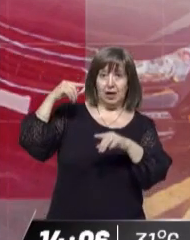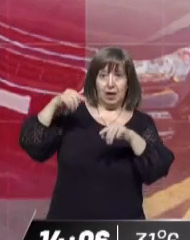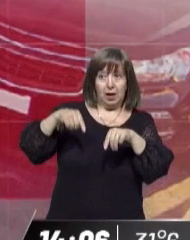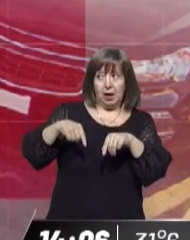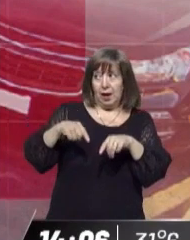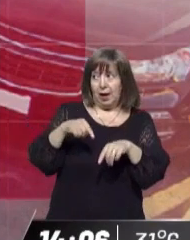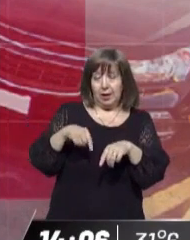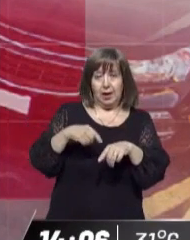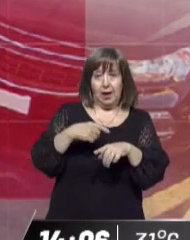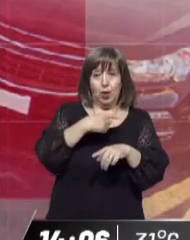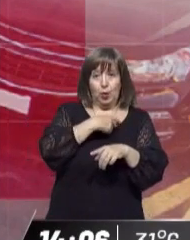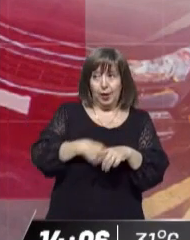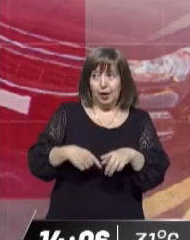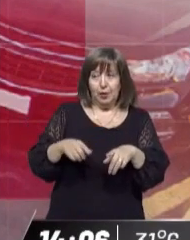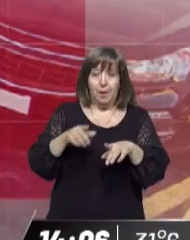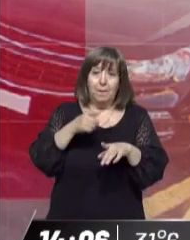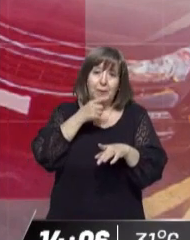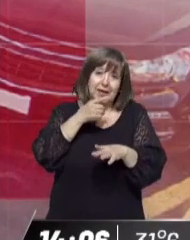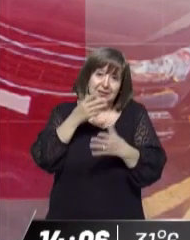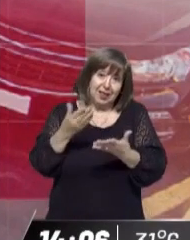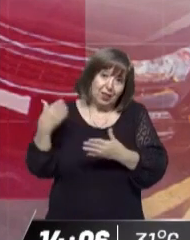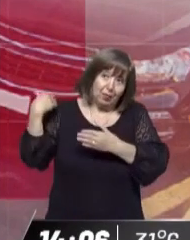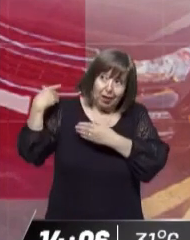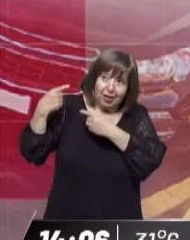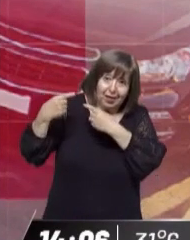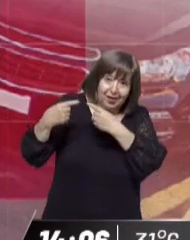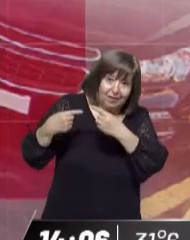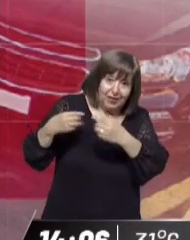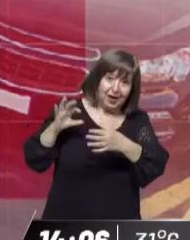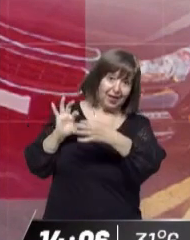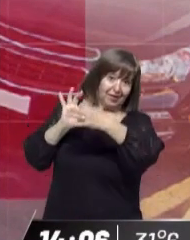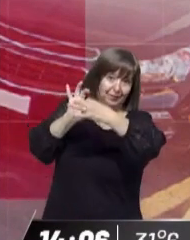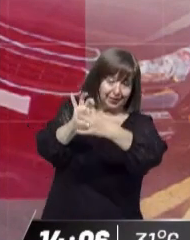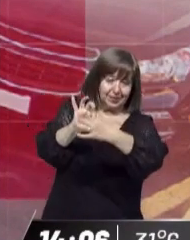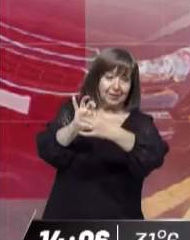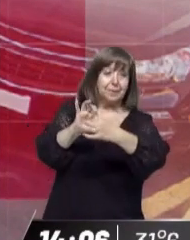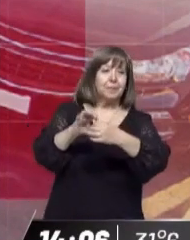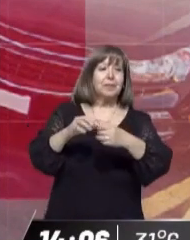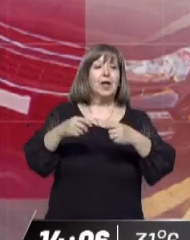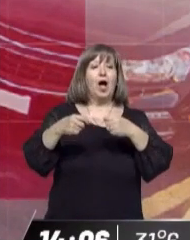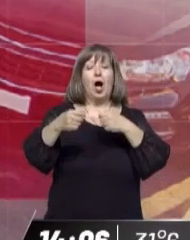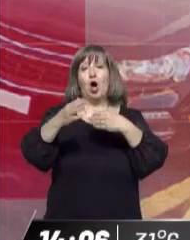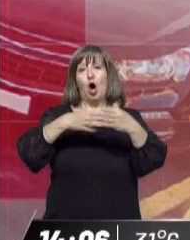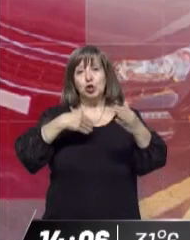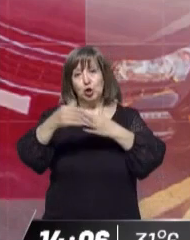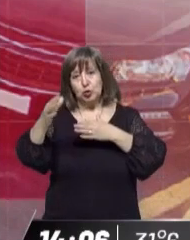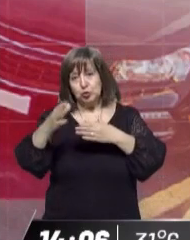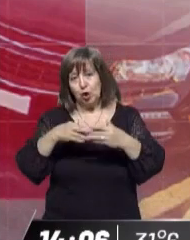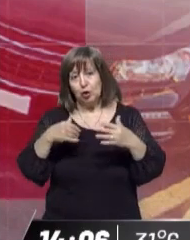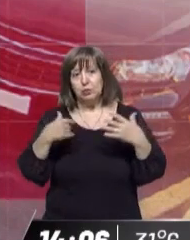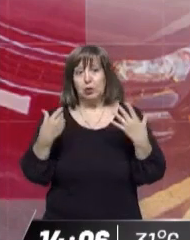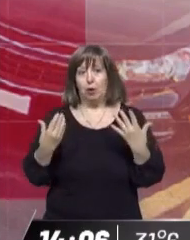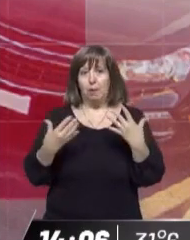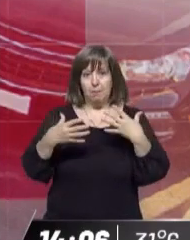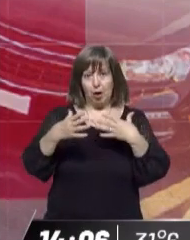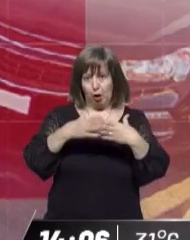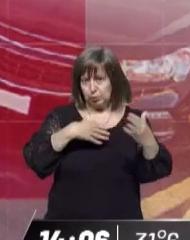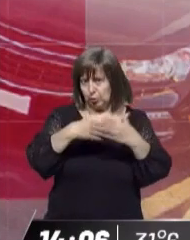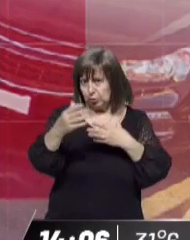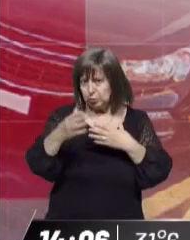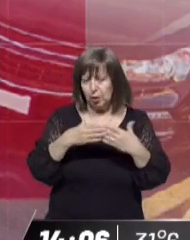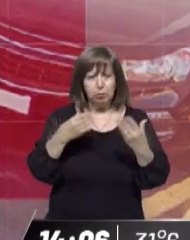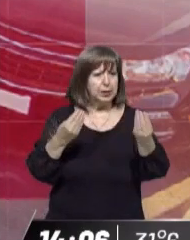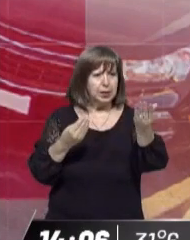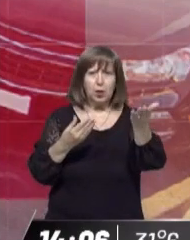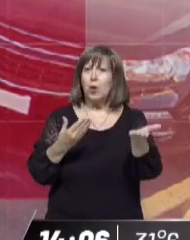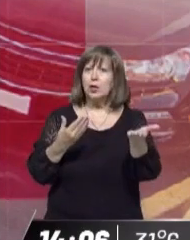acentúa ahora eso. Se acentúa, exactamente. La construcción, mirá qué ligada que está absolutamente la industria. Claro. Es el motor de la industria, la construcción.